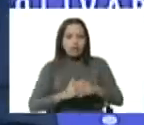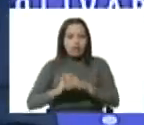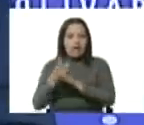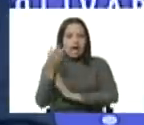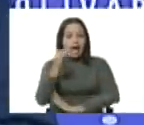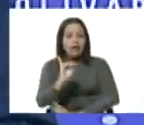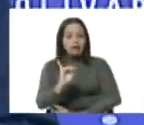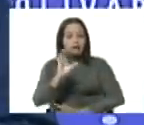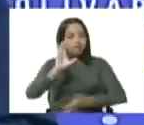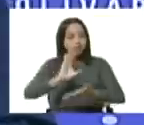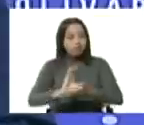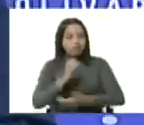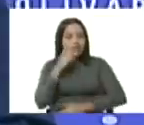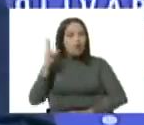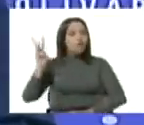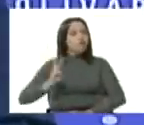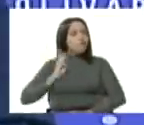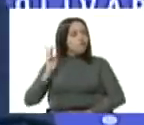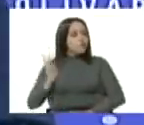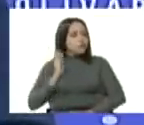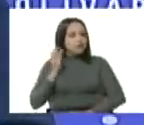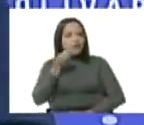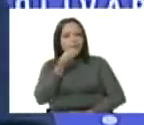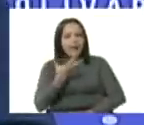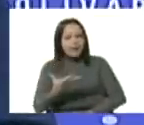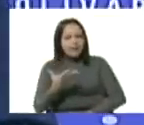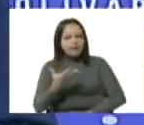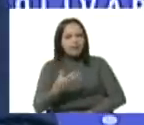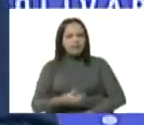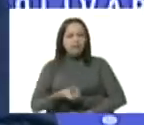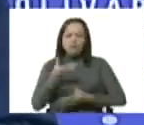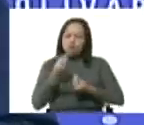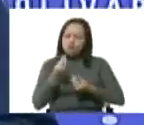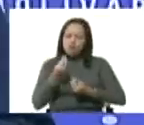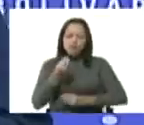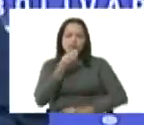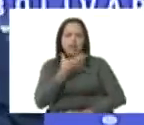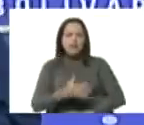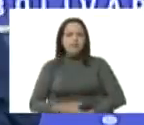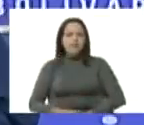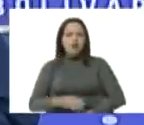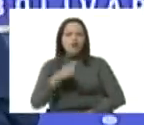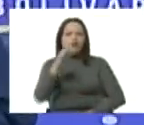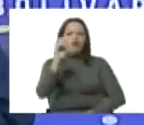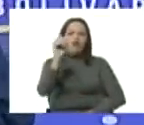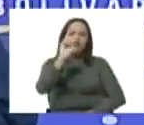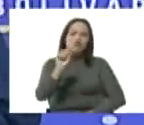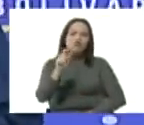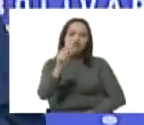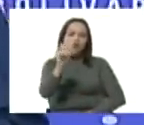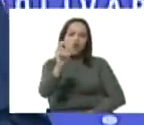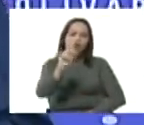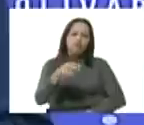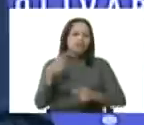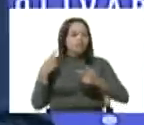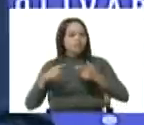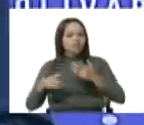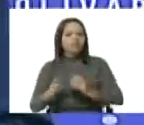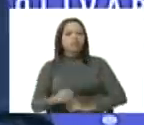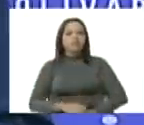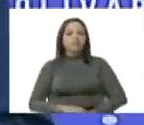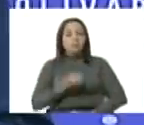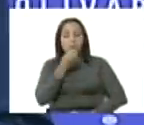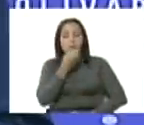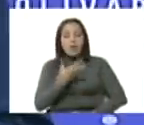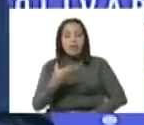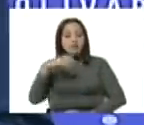bellas. Washington es una ciudad muy bella, muy, muy, muy bella. Boston es una ciudad muy bella, Filadelfia, muy